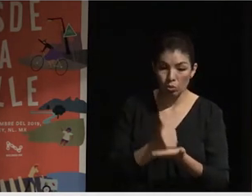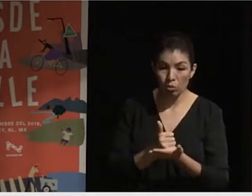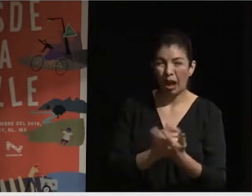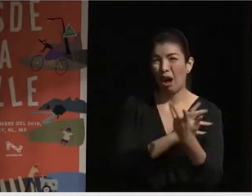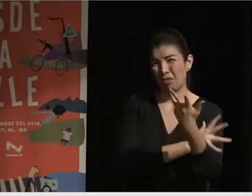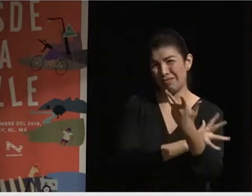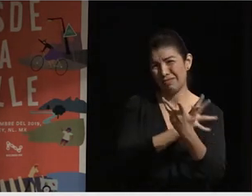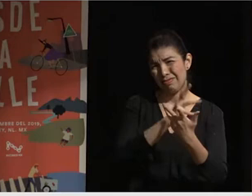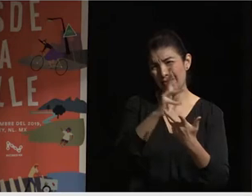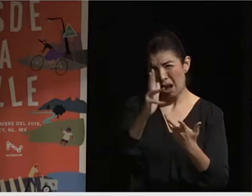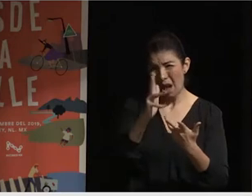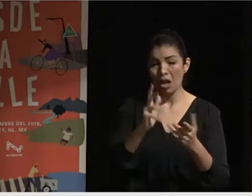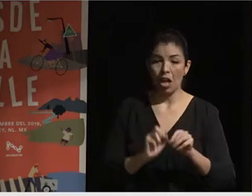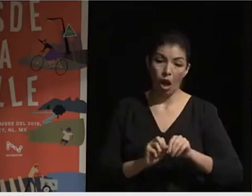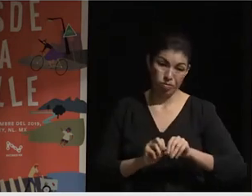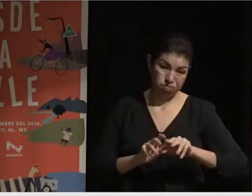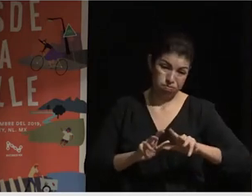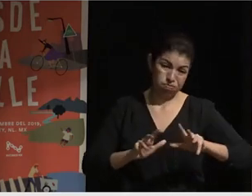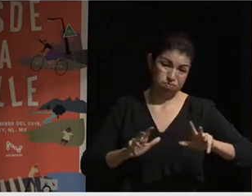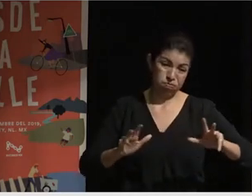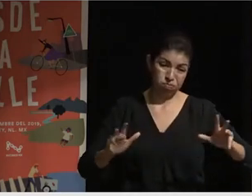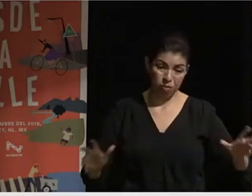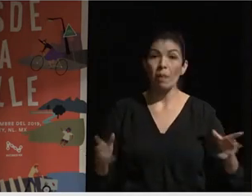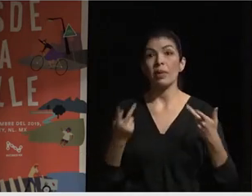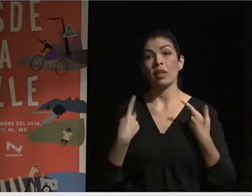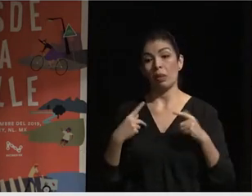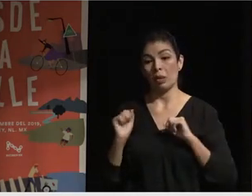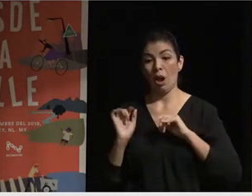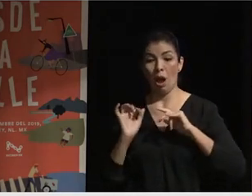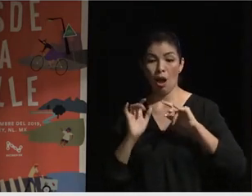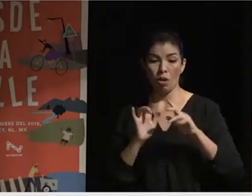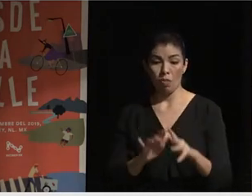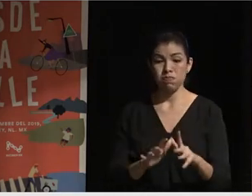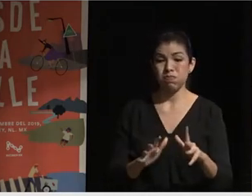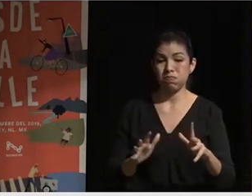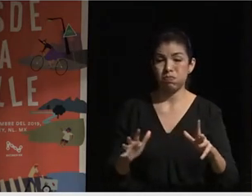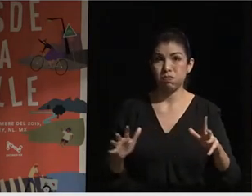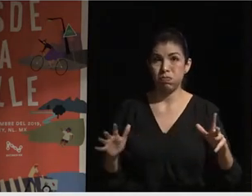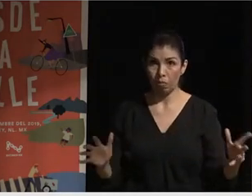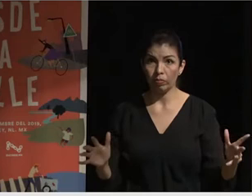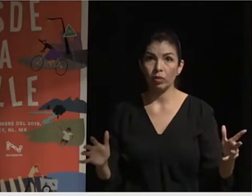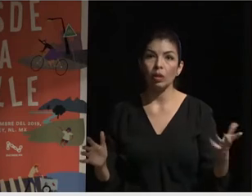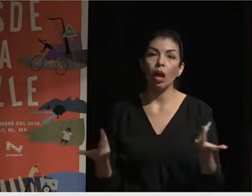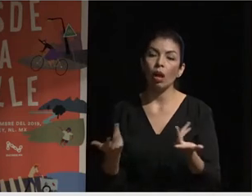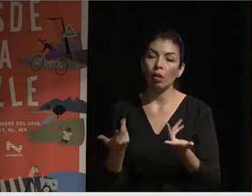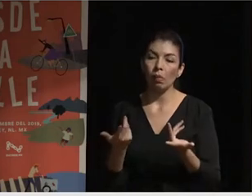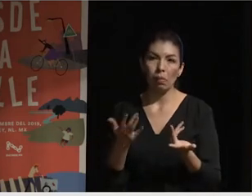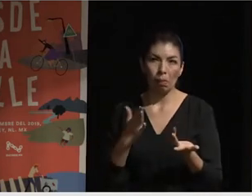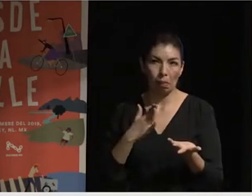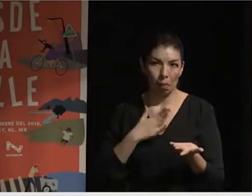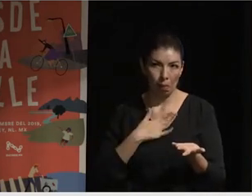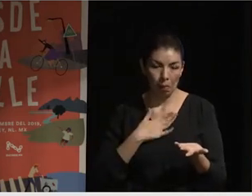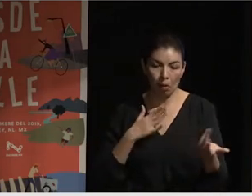permitido hablar sobre todo en mesas de diálogo de cómo vamos a hacer para que estas personas puedan acceder a una vivienda, cuando ni siquiera están en el